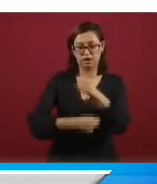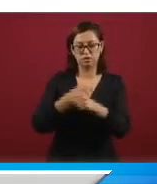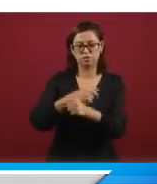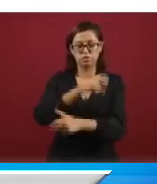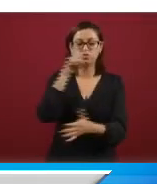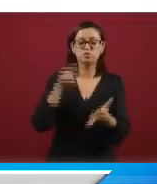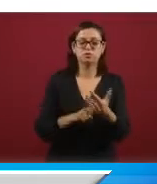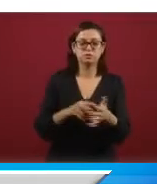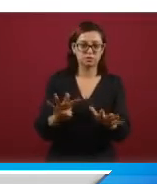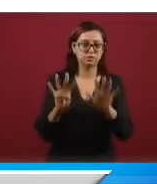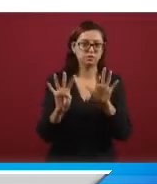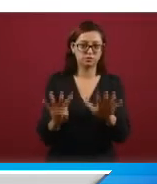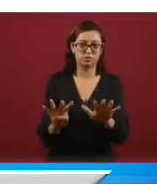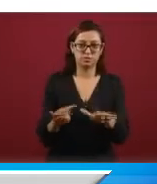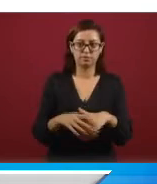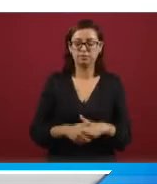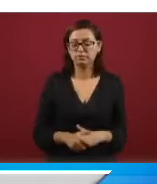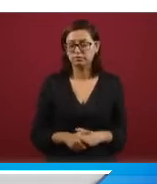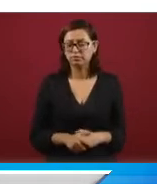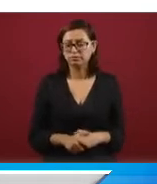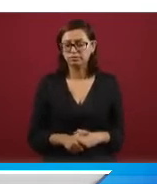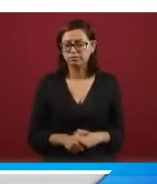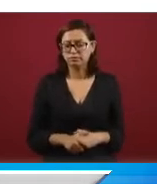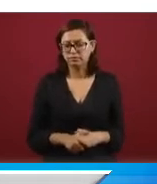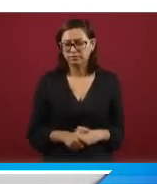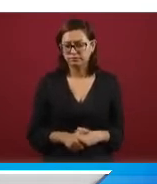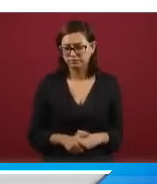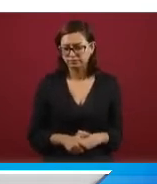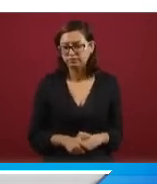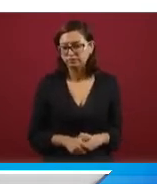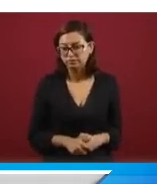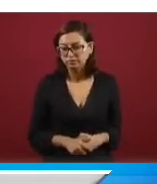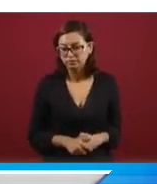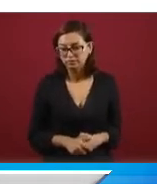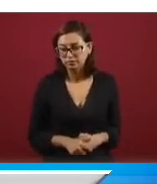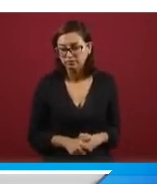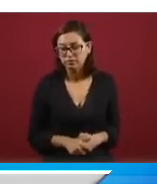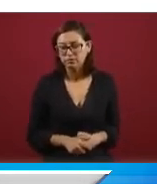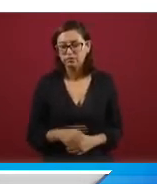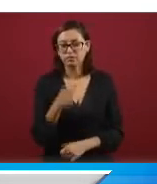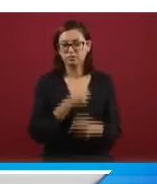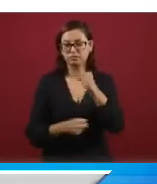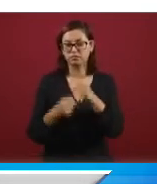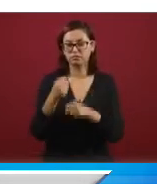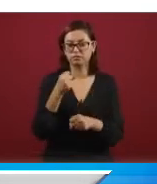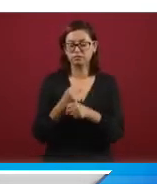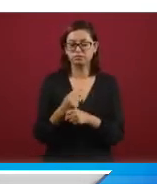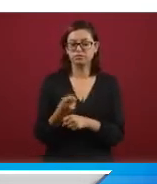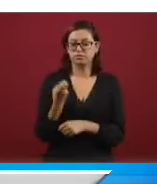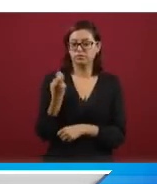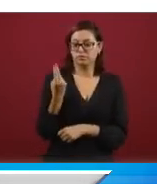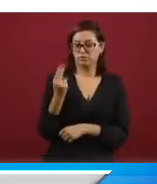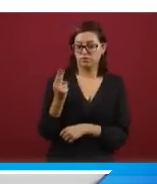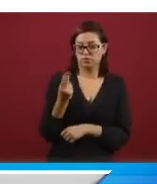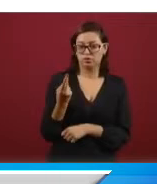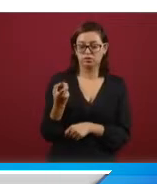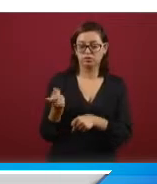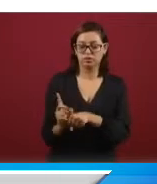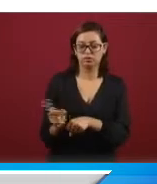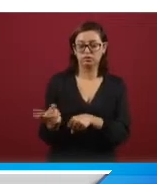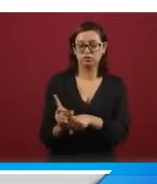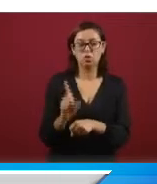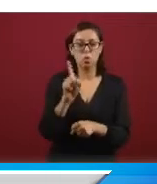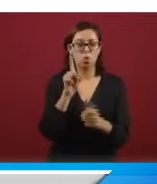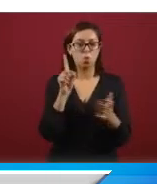esta tendencia. Al último corte la producción es de 1.715.000 barriles diarios y se prevé que para diciembre de 2019